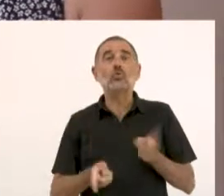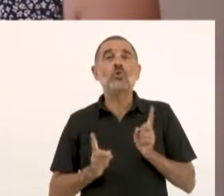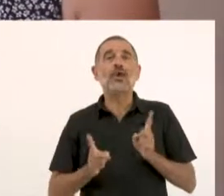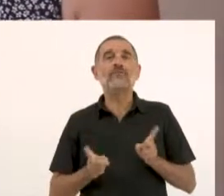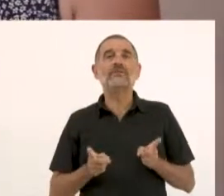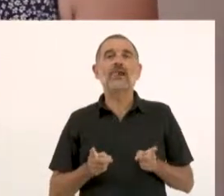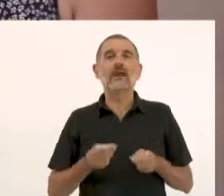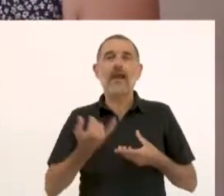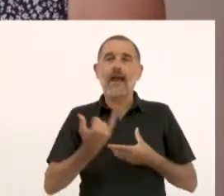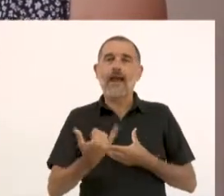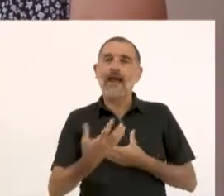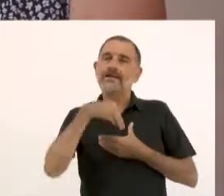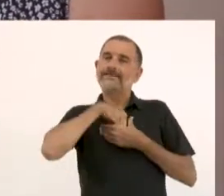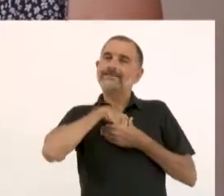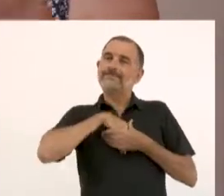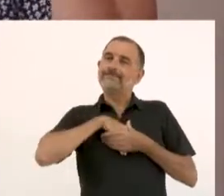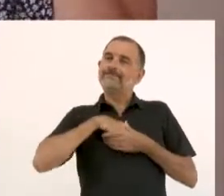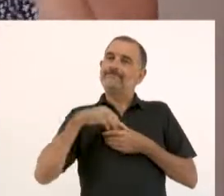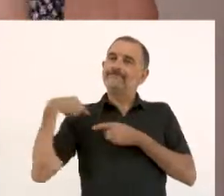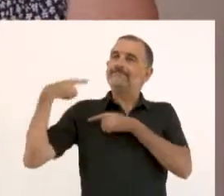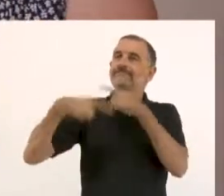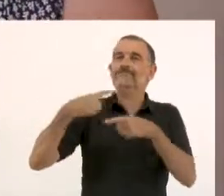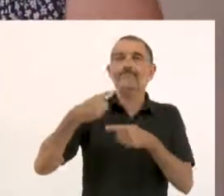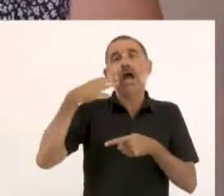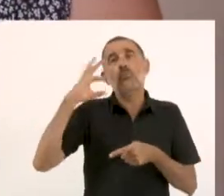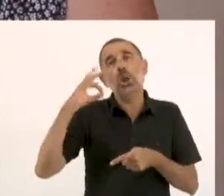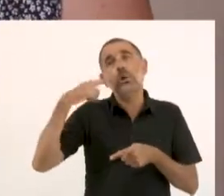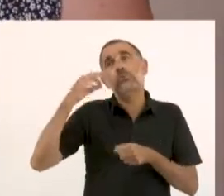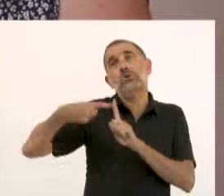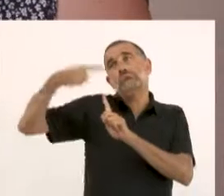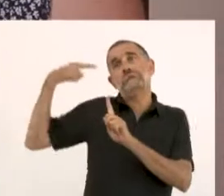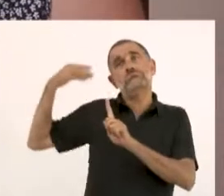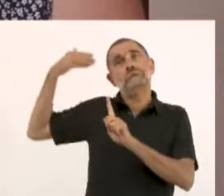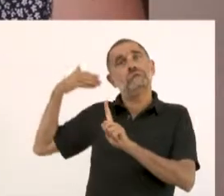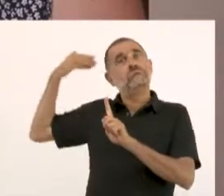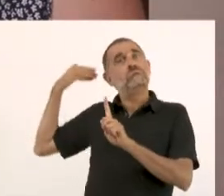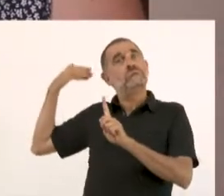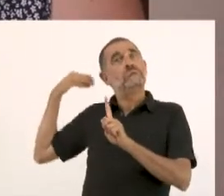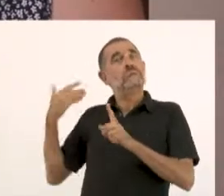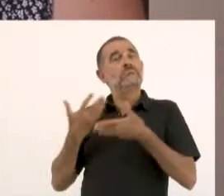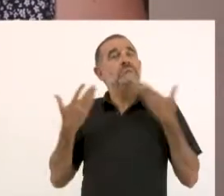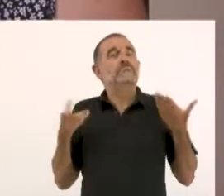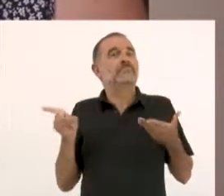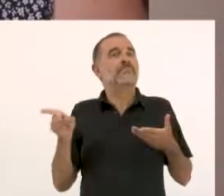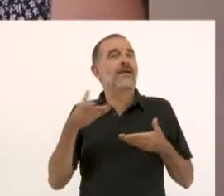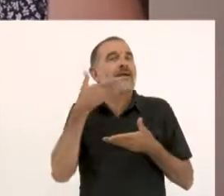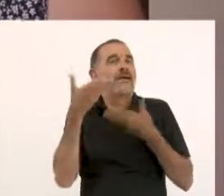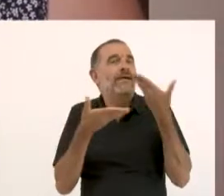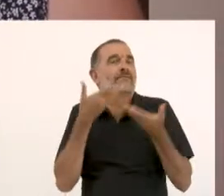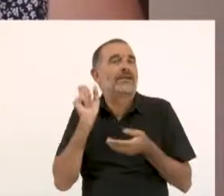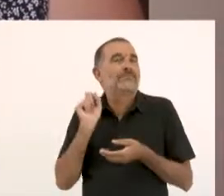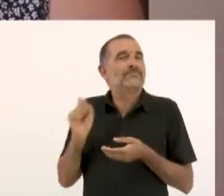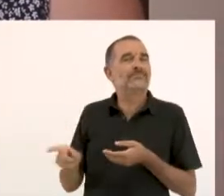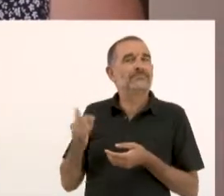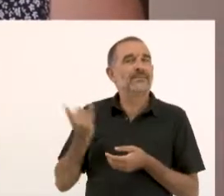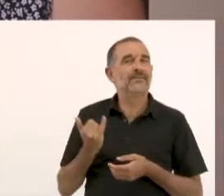sus propios antepasados, no son patrimonio, ¿sí? Son sus antepasados. Entonces, bueno, ¿cómo hablar de estos restos, sí? En la